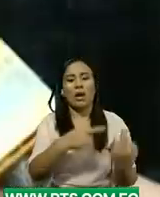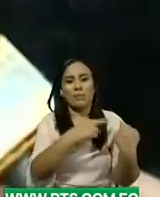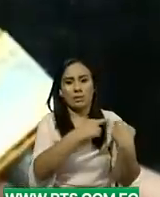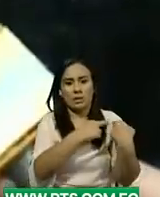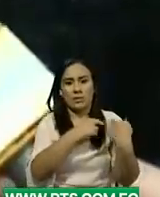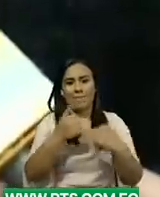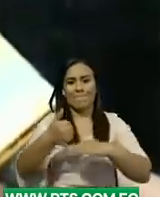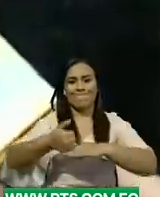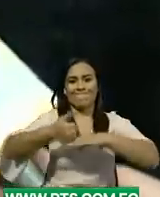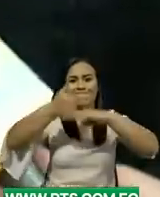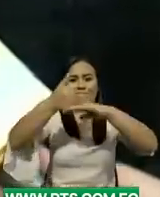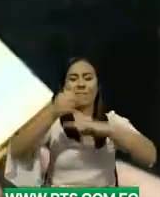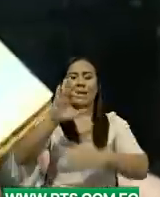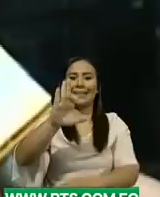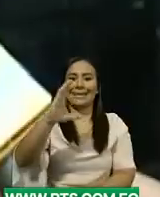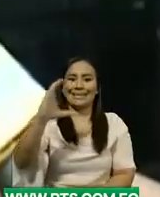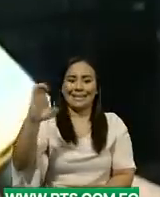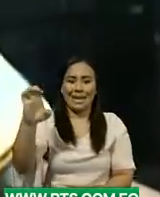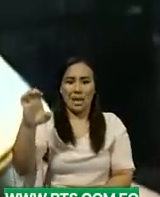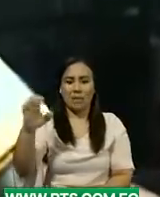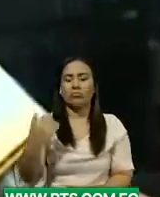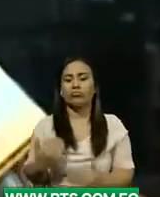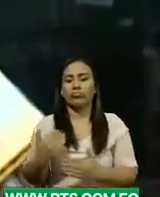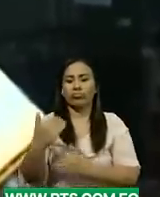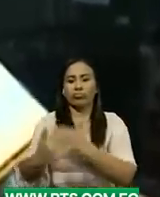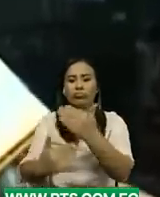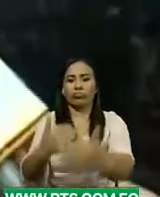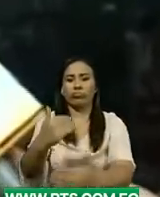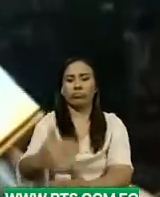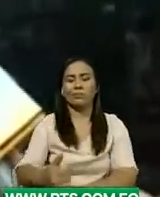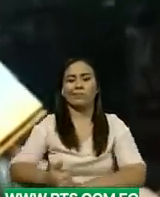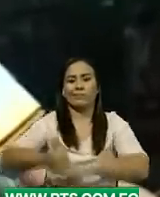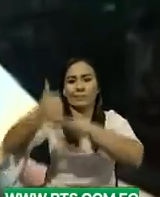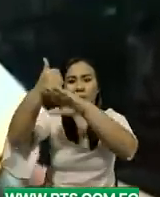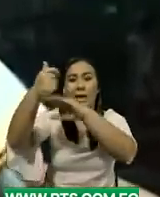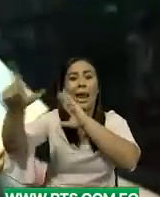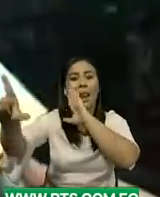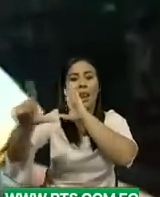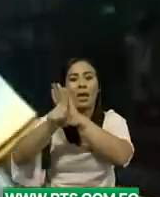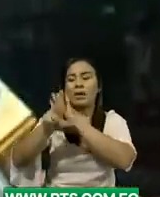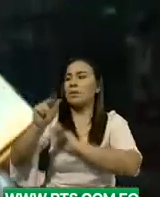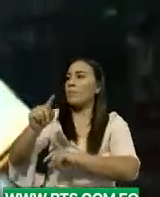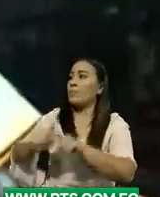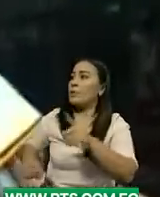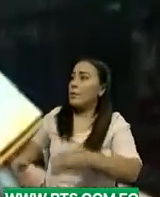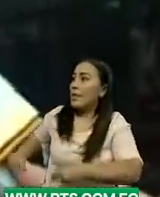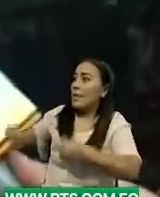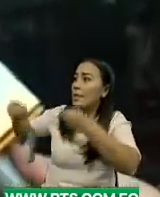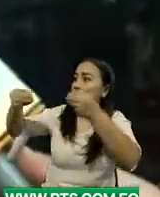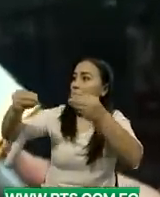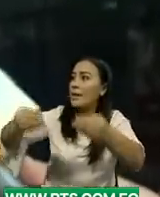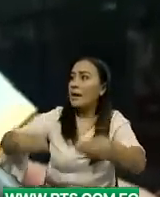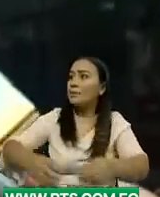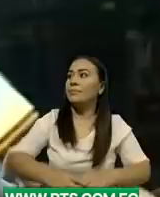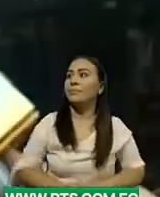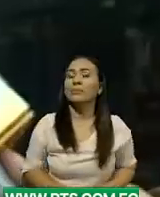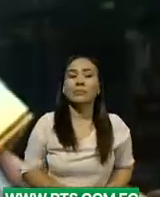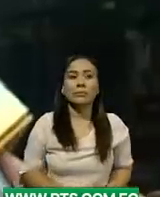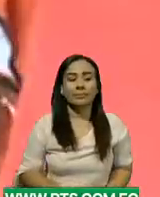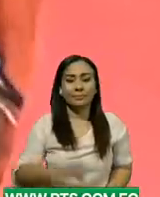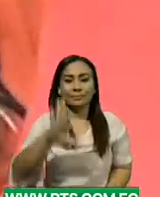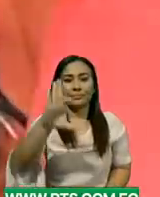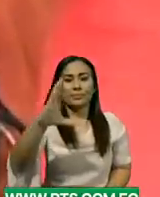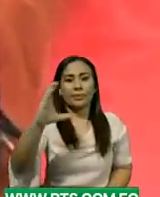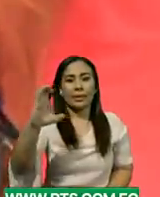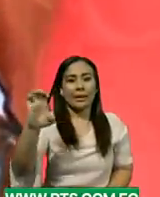hacerlo. Tanto la Constitución como la ley no le atribuyen esa facultad al Tribunal Contencioso